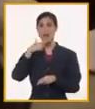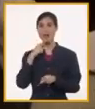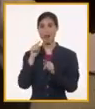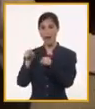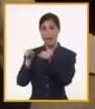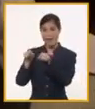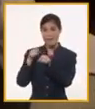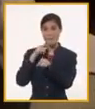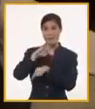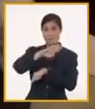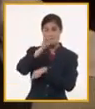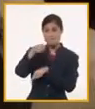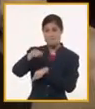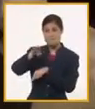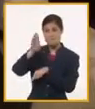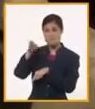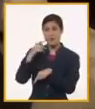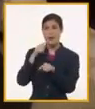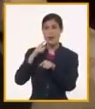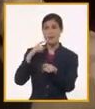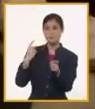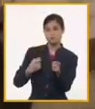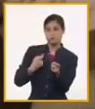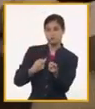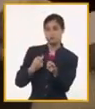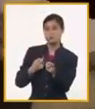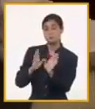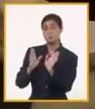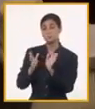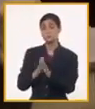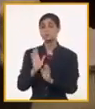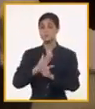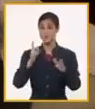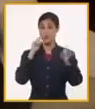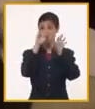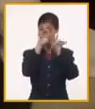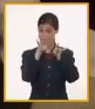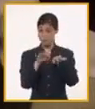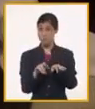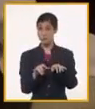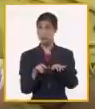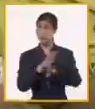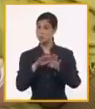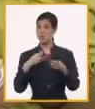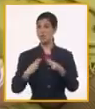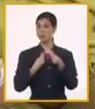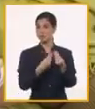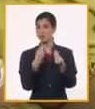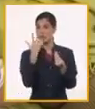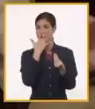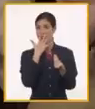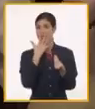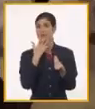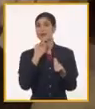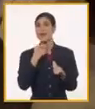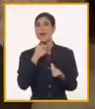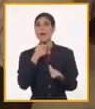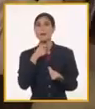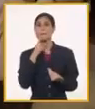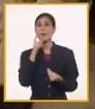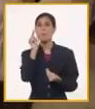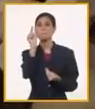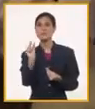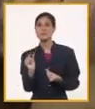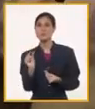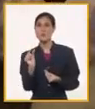porque tenía el folleto que de verdad yo se lo había entregado a este que era chivato. Okay. Él lo sabía, ya me tendrían